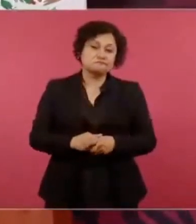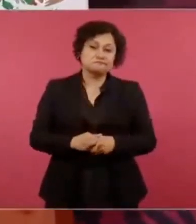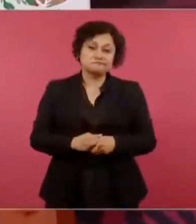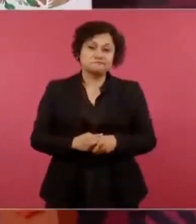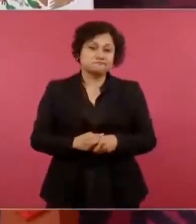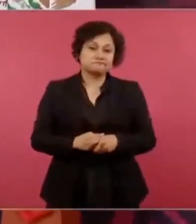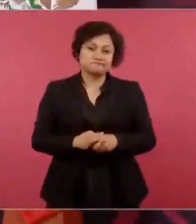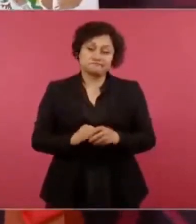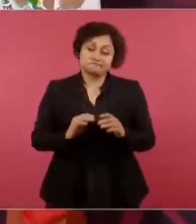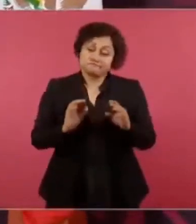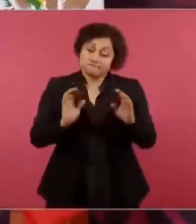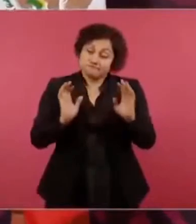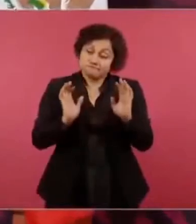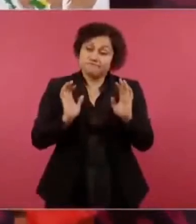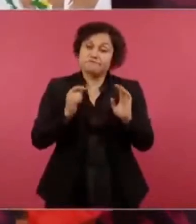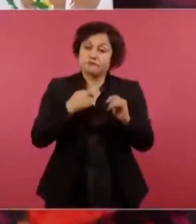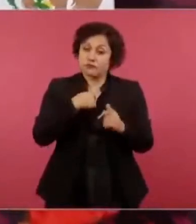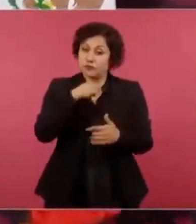Algunos.